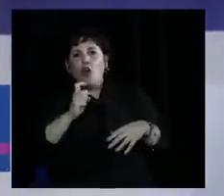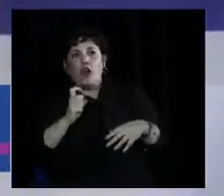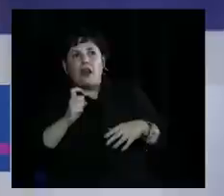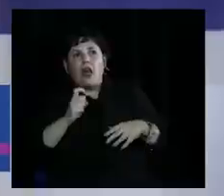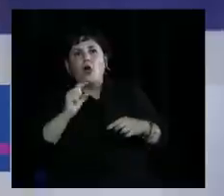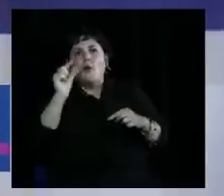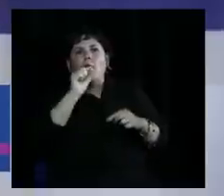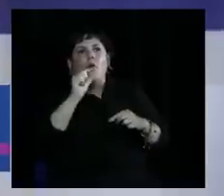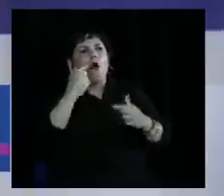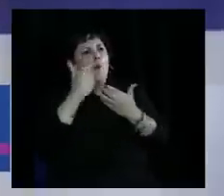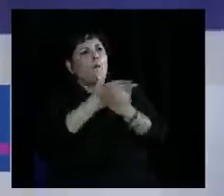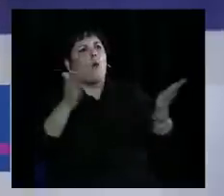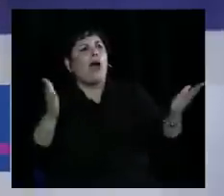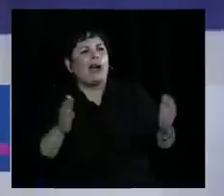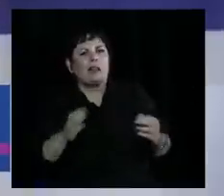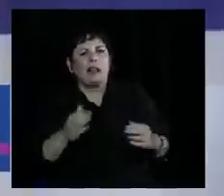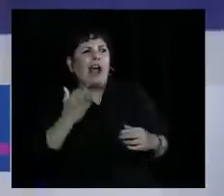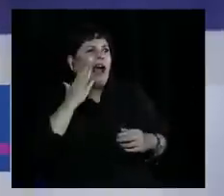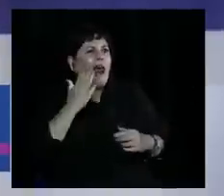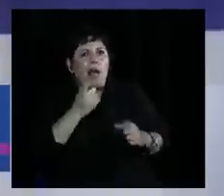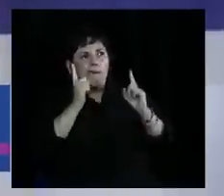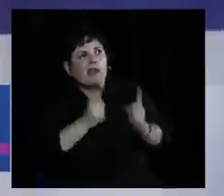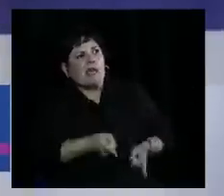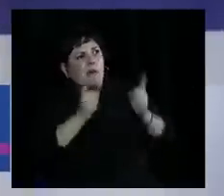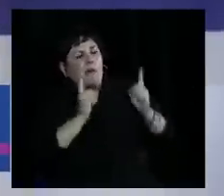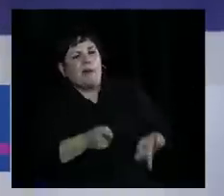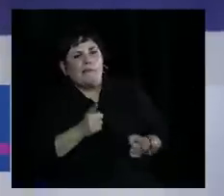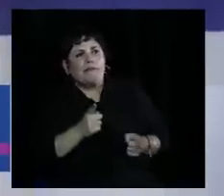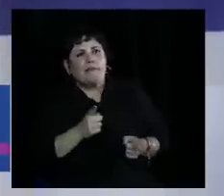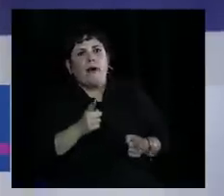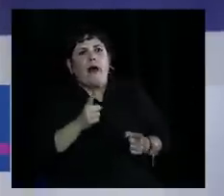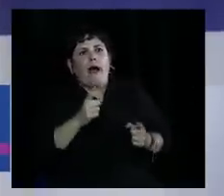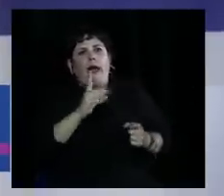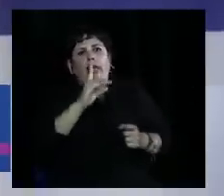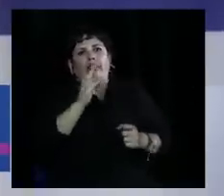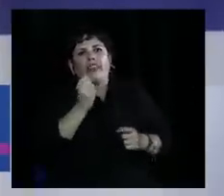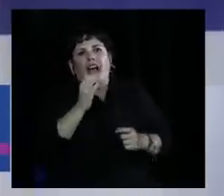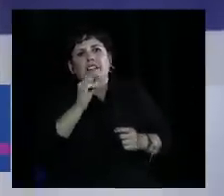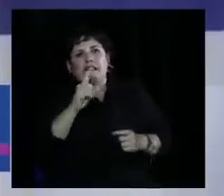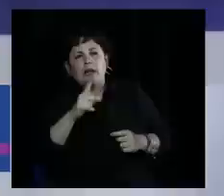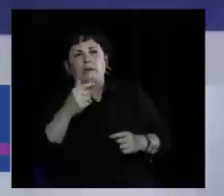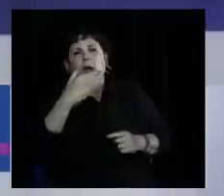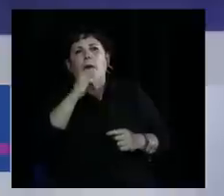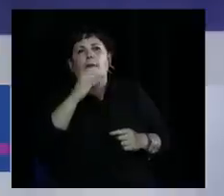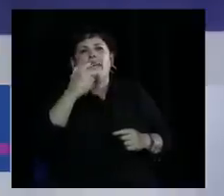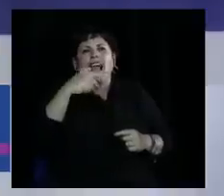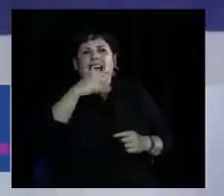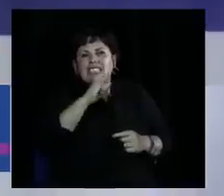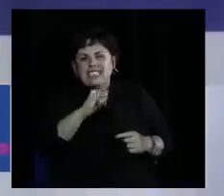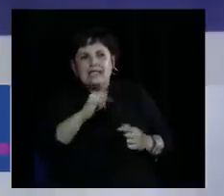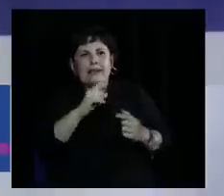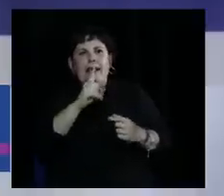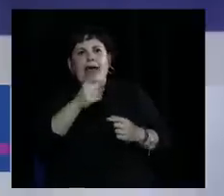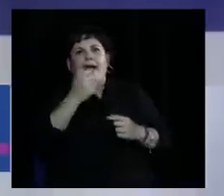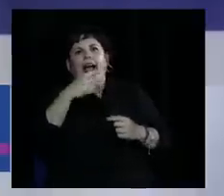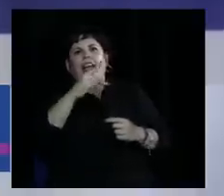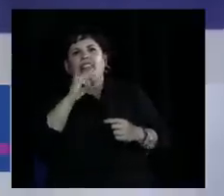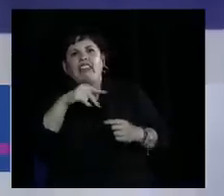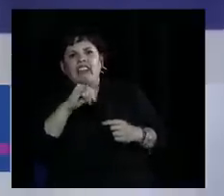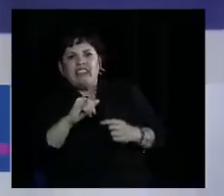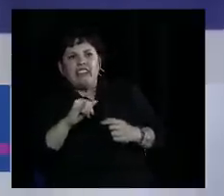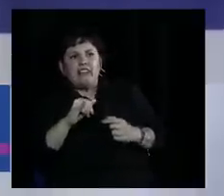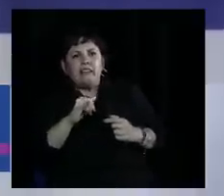el espacio público, en general son 4 o 5 legisladores los que hablan. Sebastián da Silva, Graciela Bianchi, Gandini, pero son